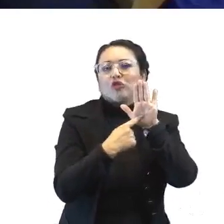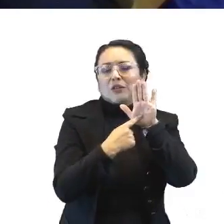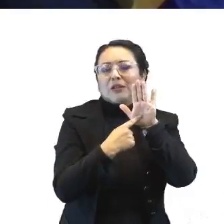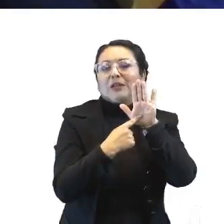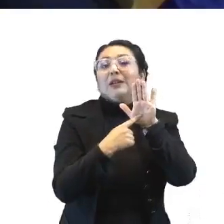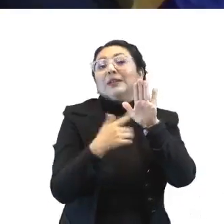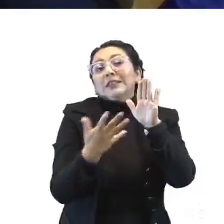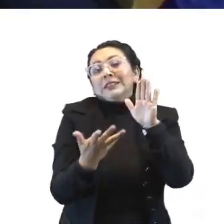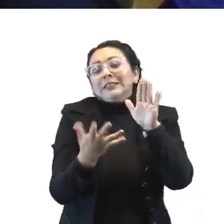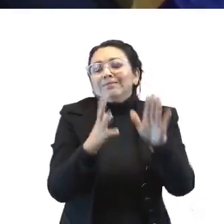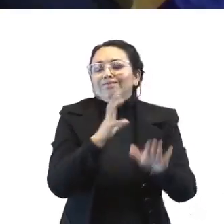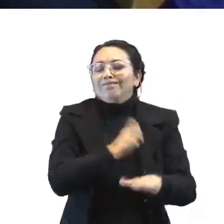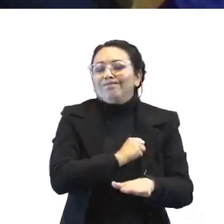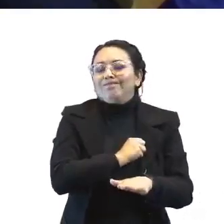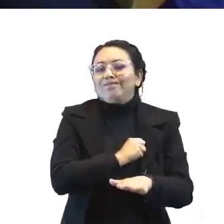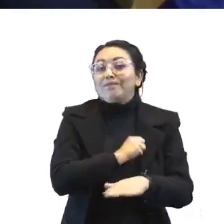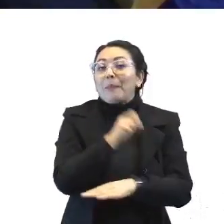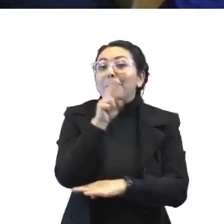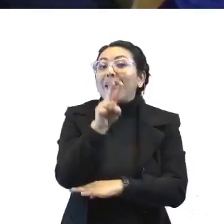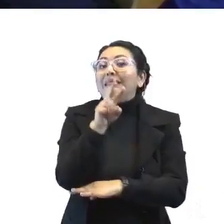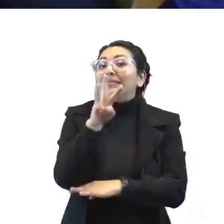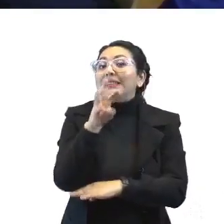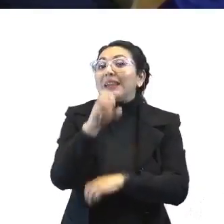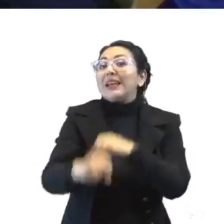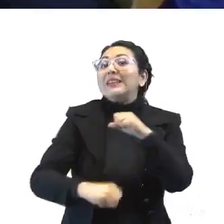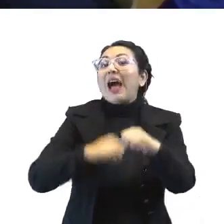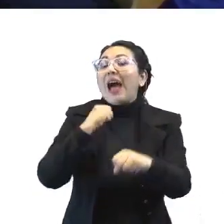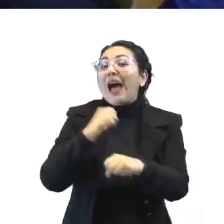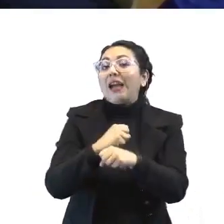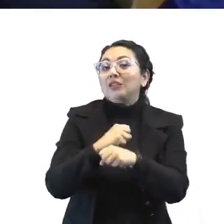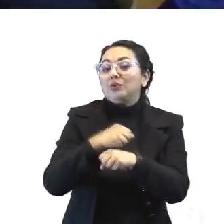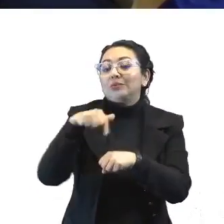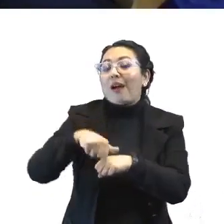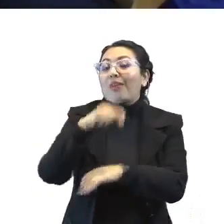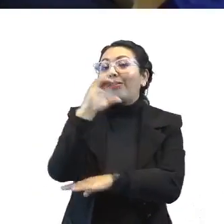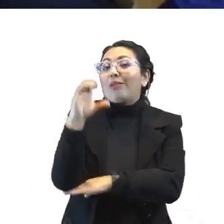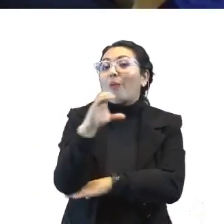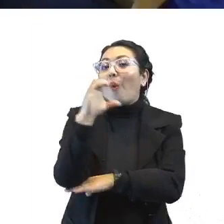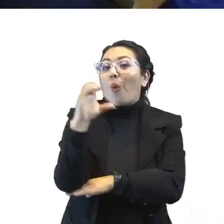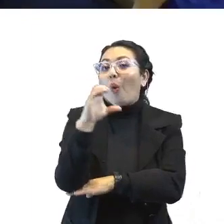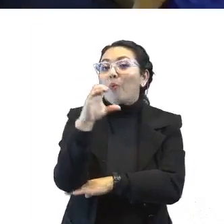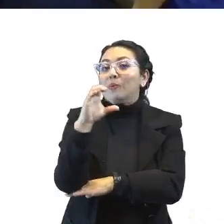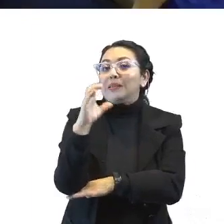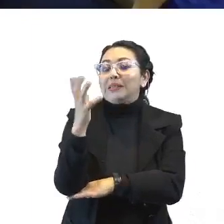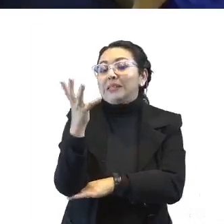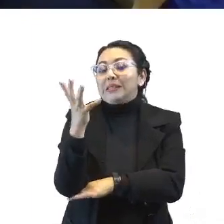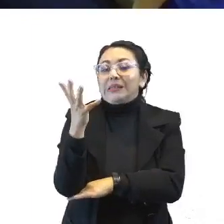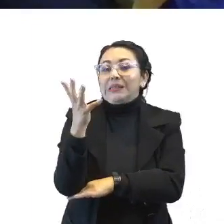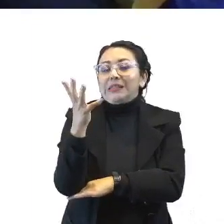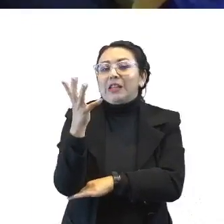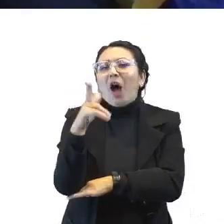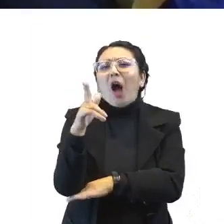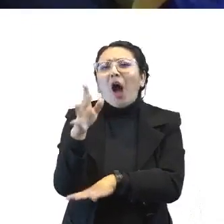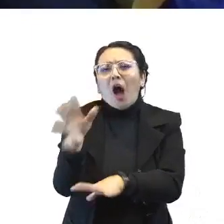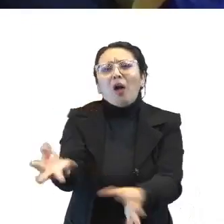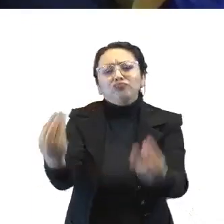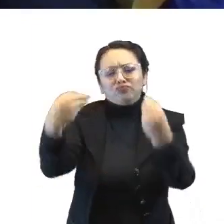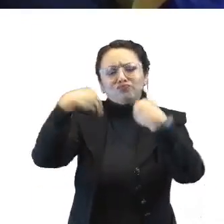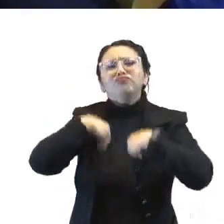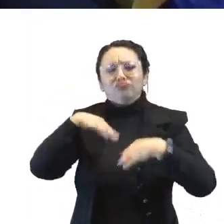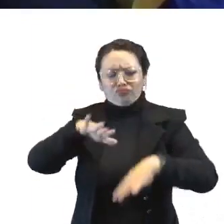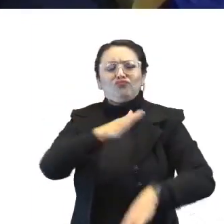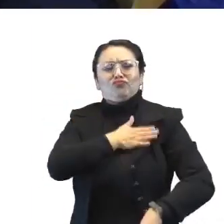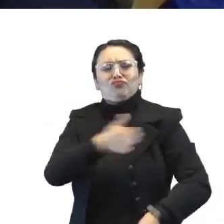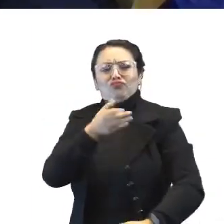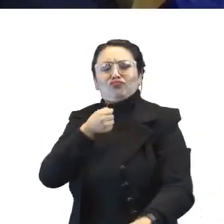pues lamentablemente 23 años que en nuestro país esta tarea no se asumió por parte del gobierno o